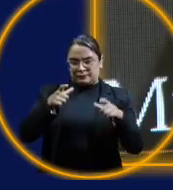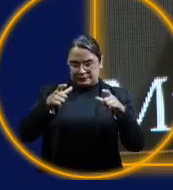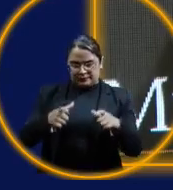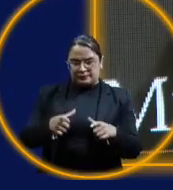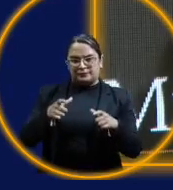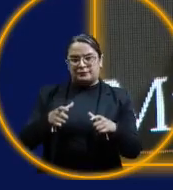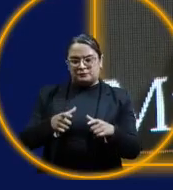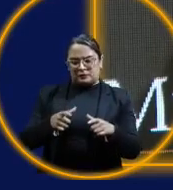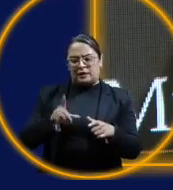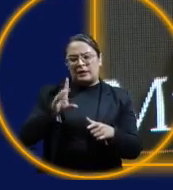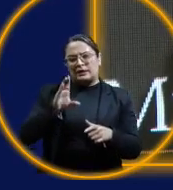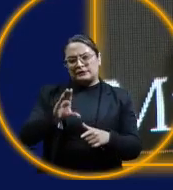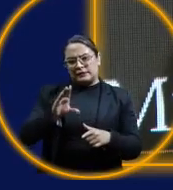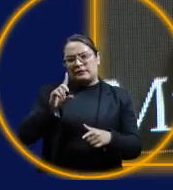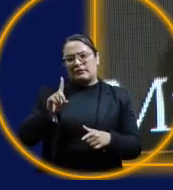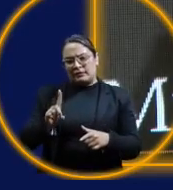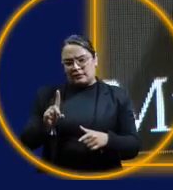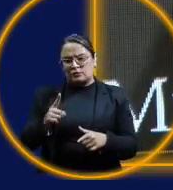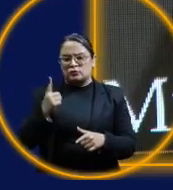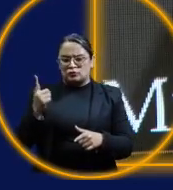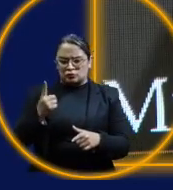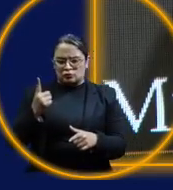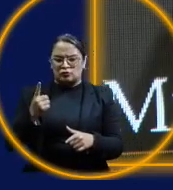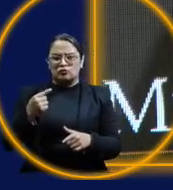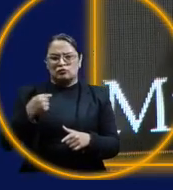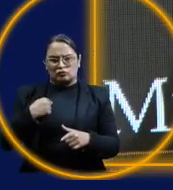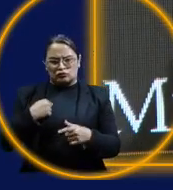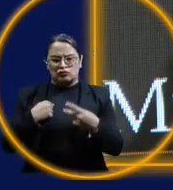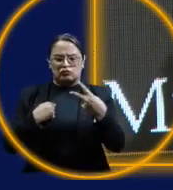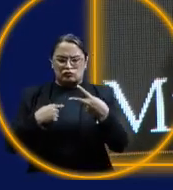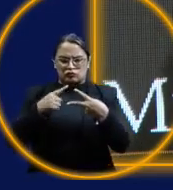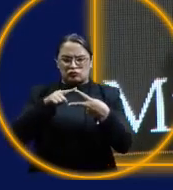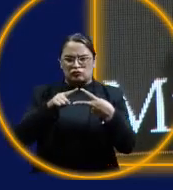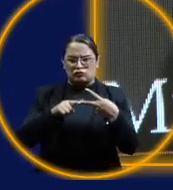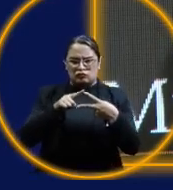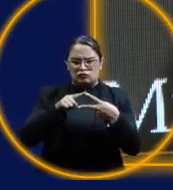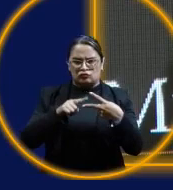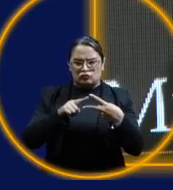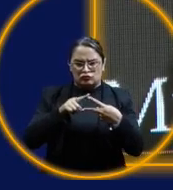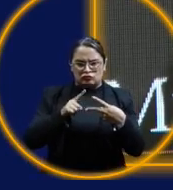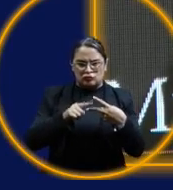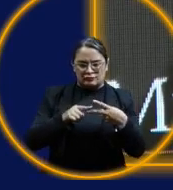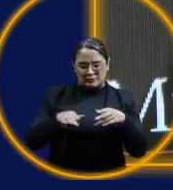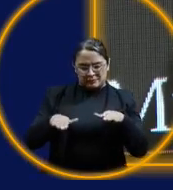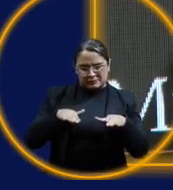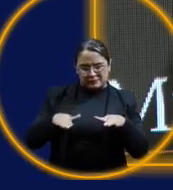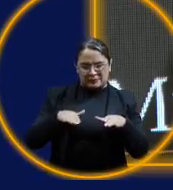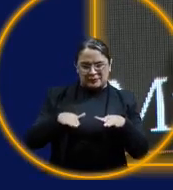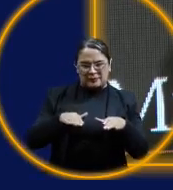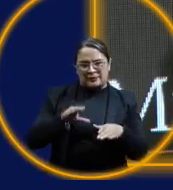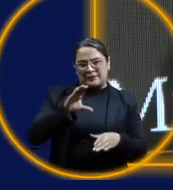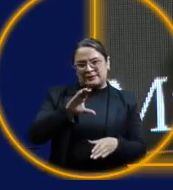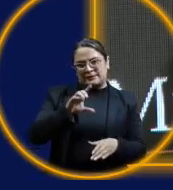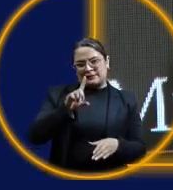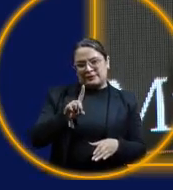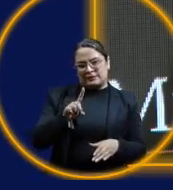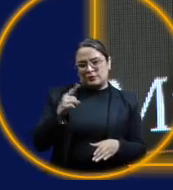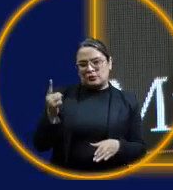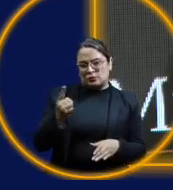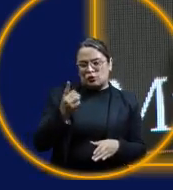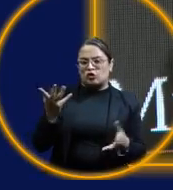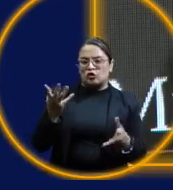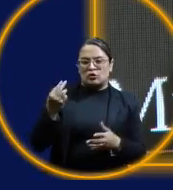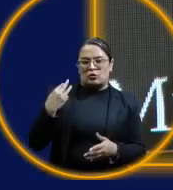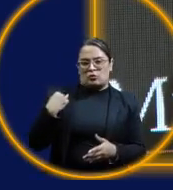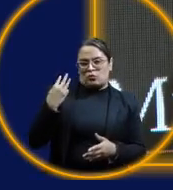sacar un CD sola y lo hizo hice dos dos discos sede sola en Washington